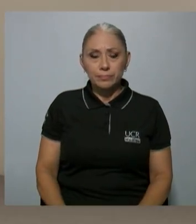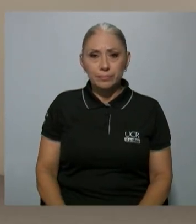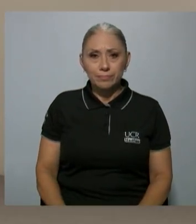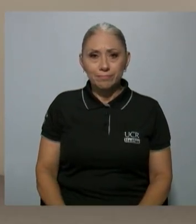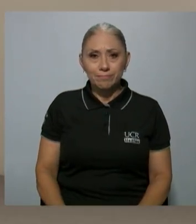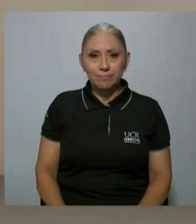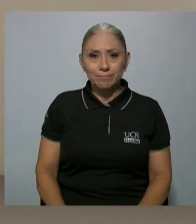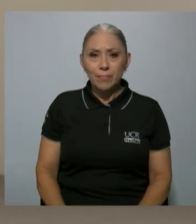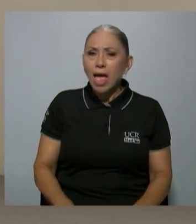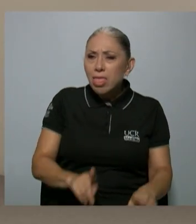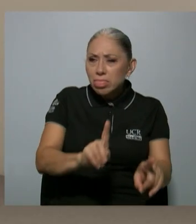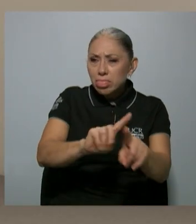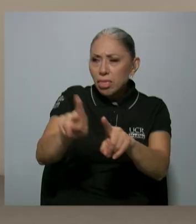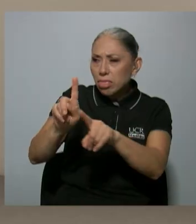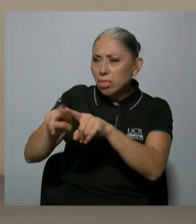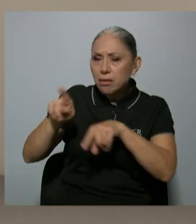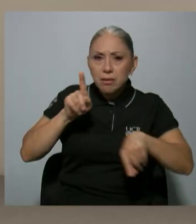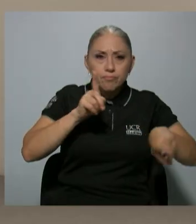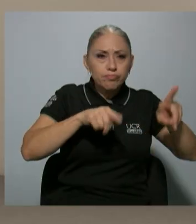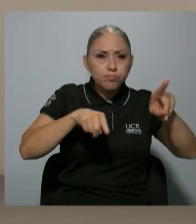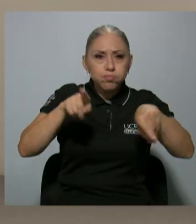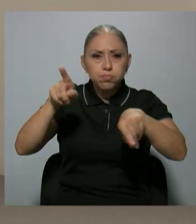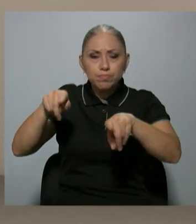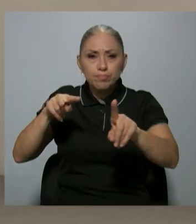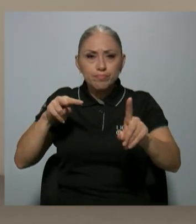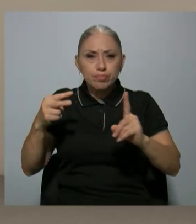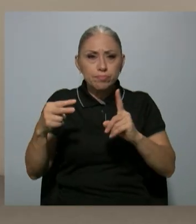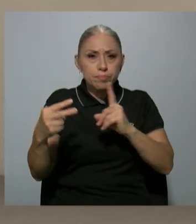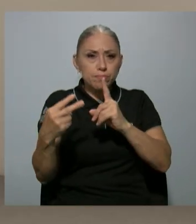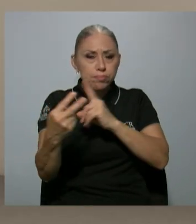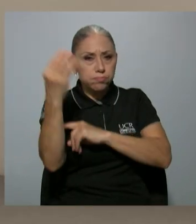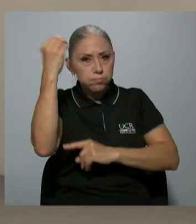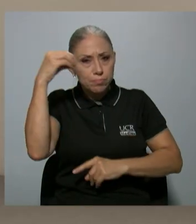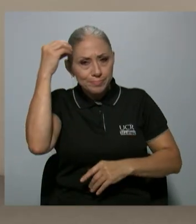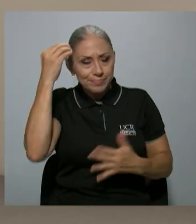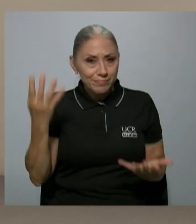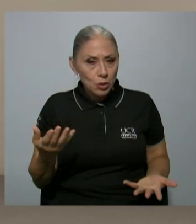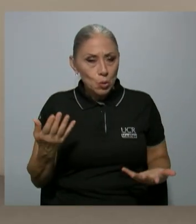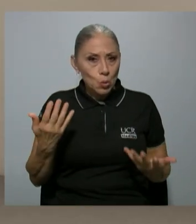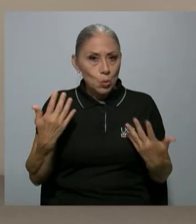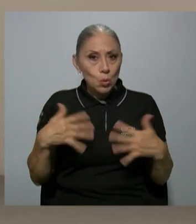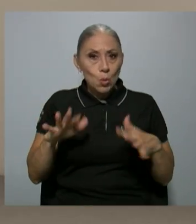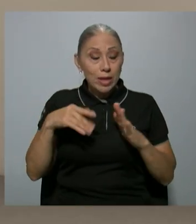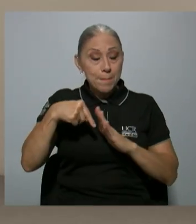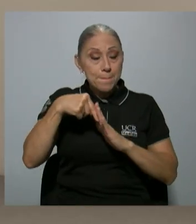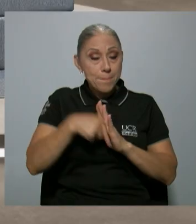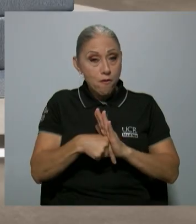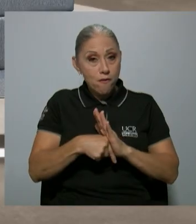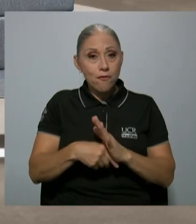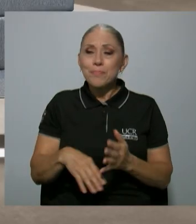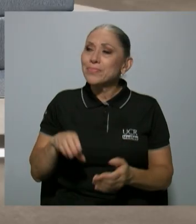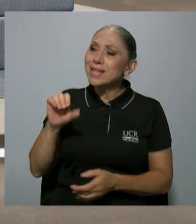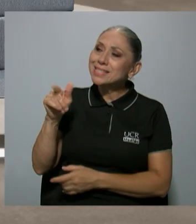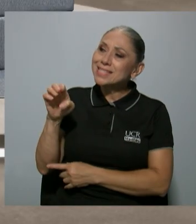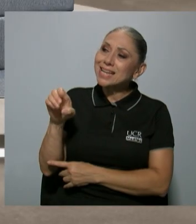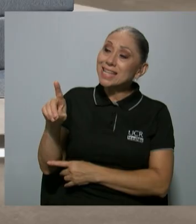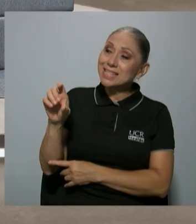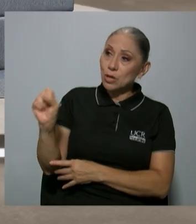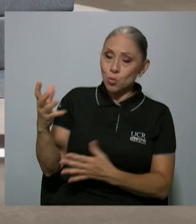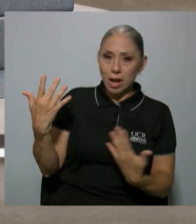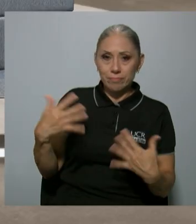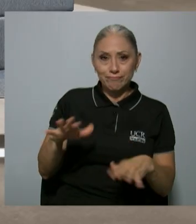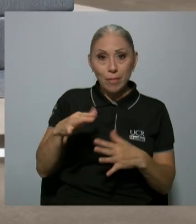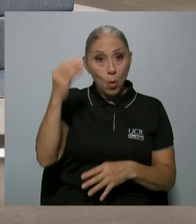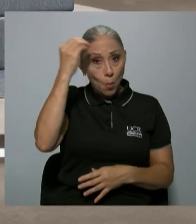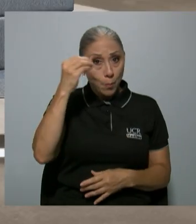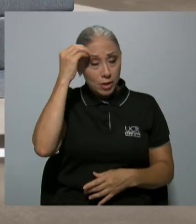Qué diversas las opiniones y qué profundas, Sigrid Segura, y qué reales, forman